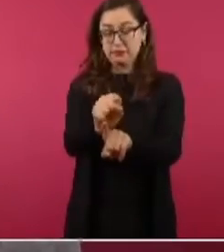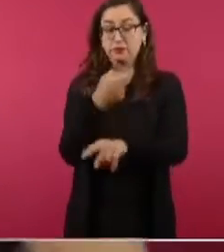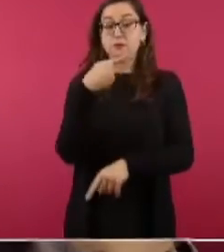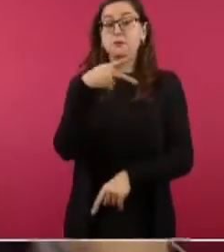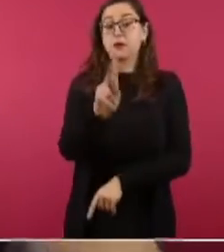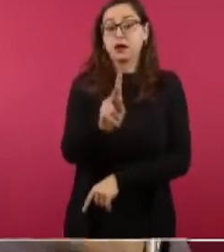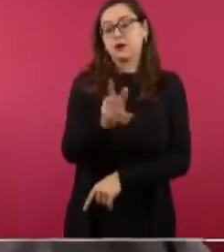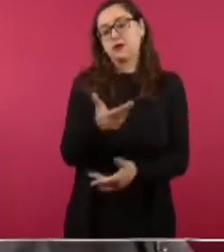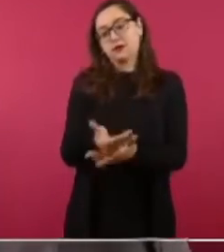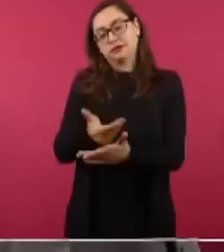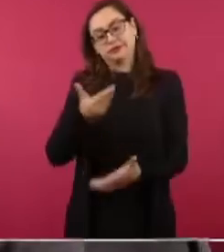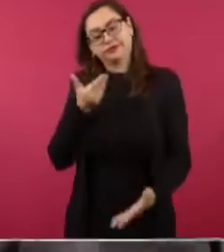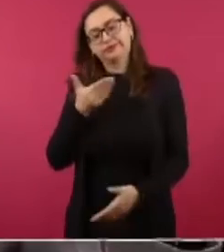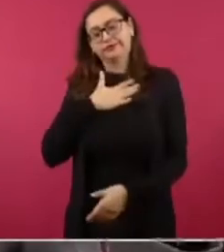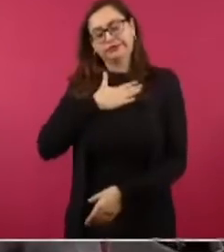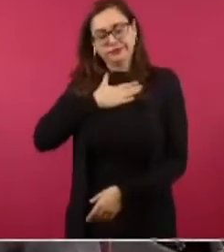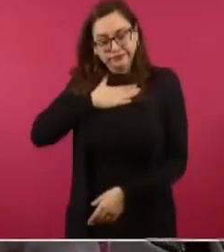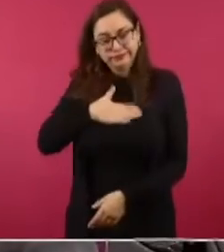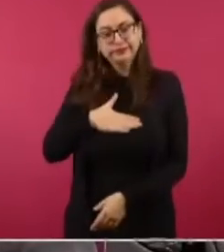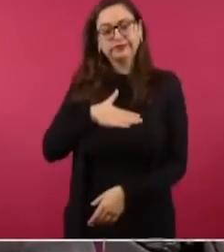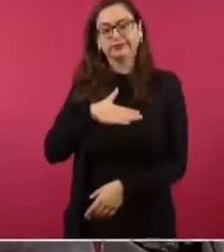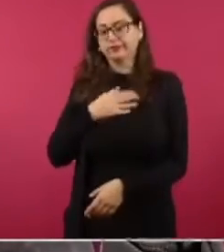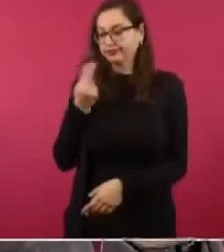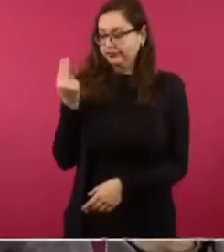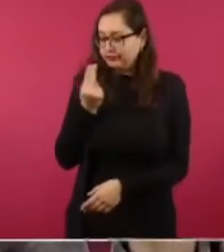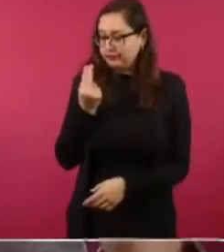Y tenemos muchas posibilidades de lograrlo